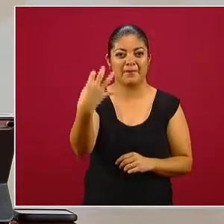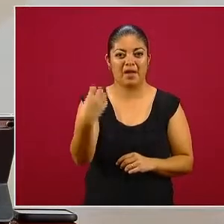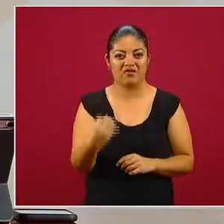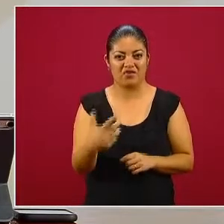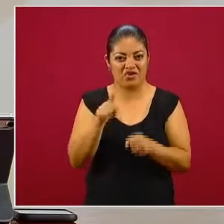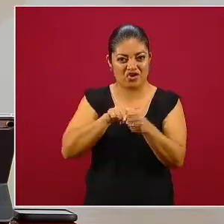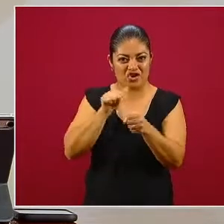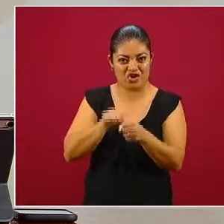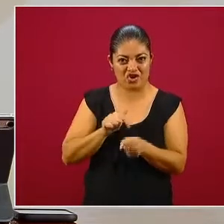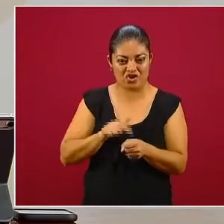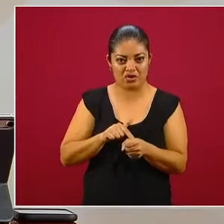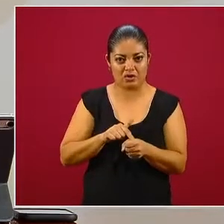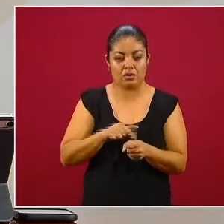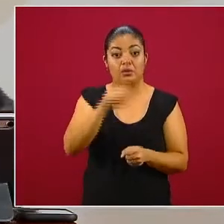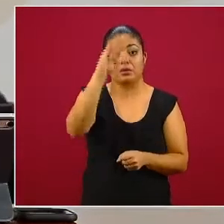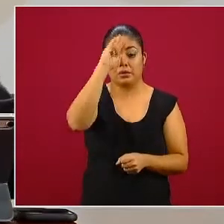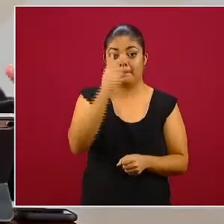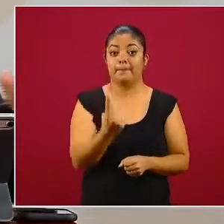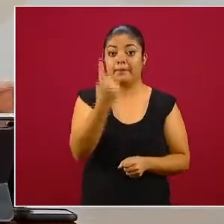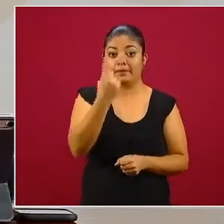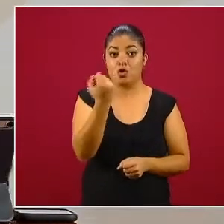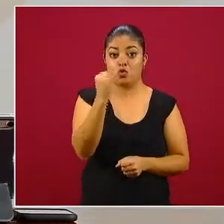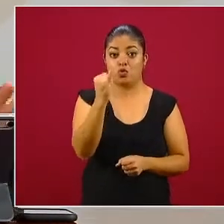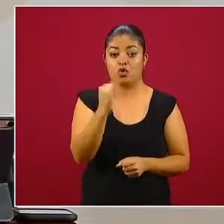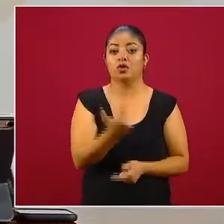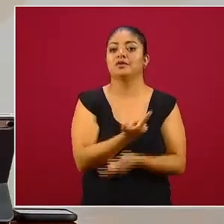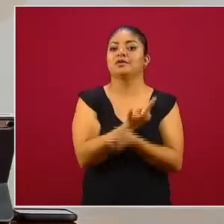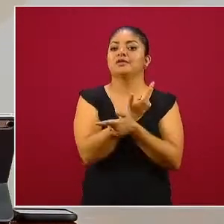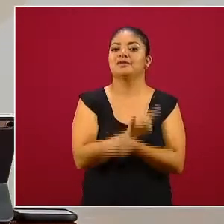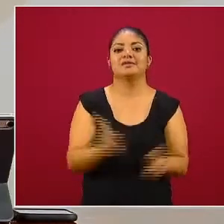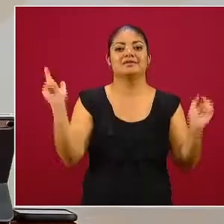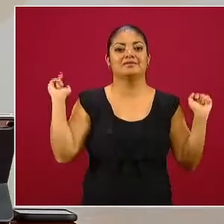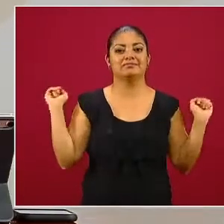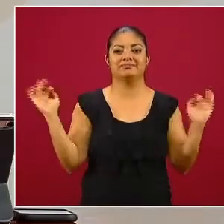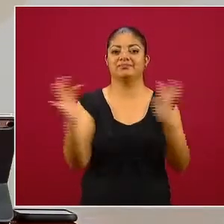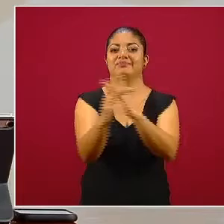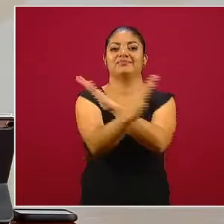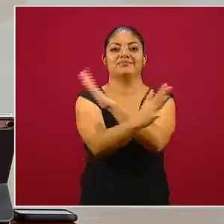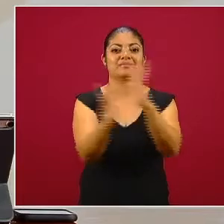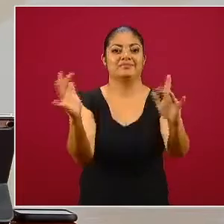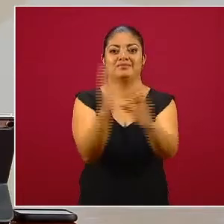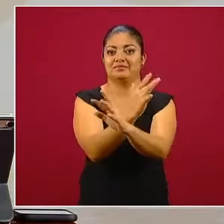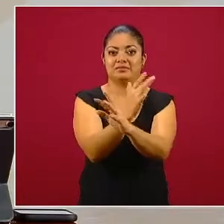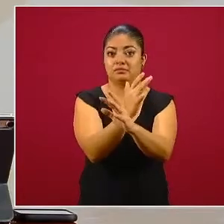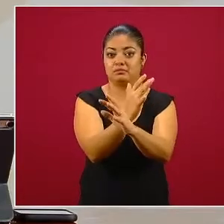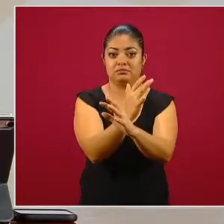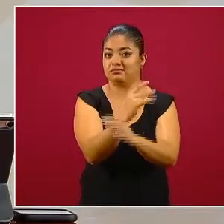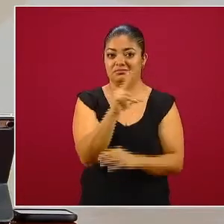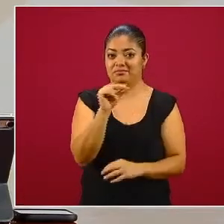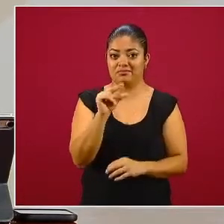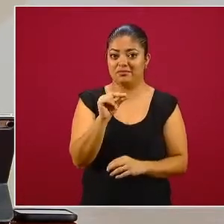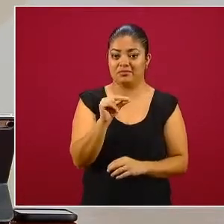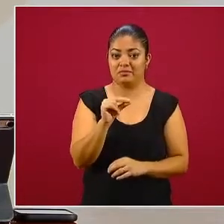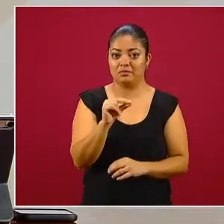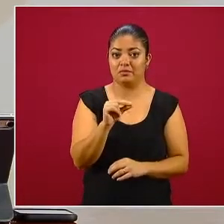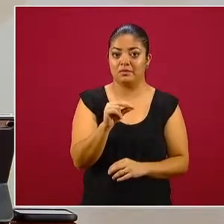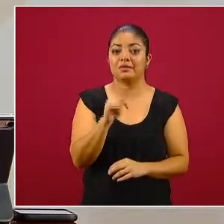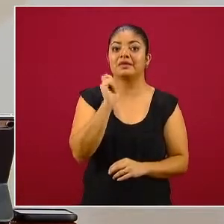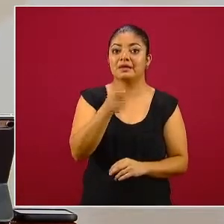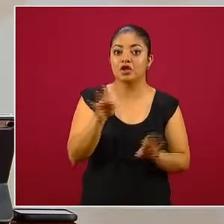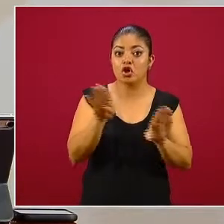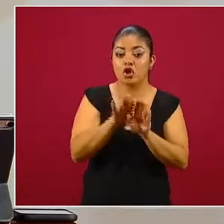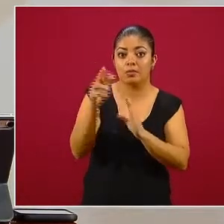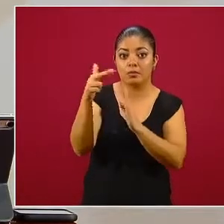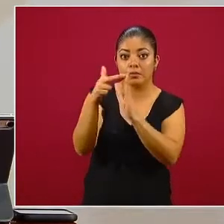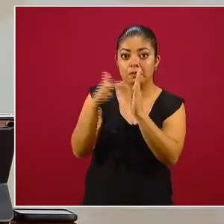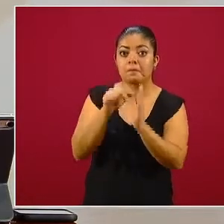es que el 1 de junio todo mundo hacer la vida como la hacíamos antes del inicio de la pandemia. Es siguiendo las